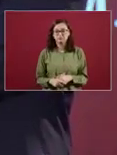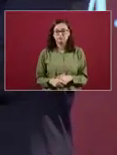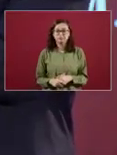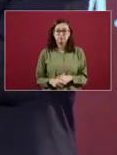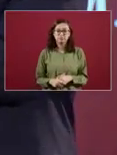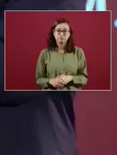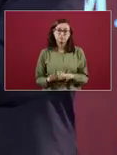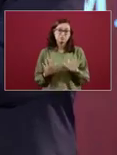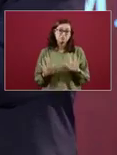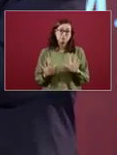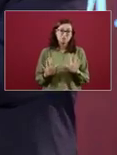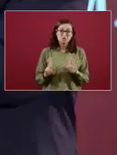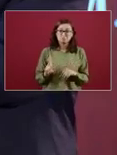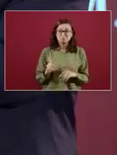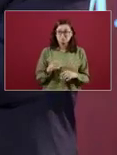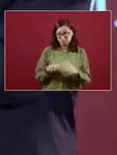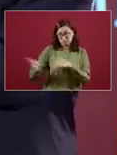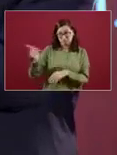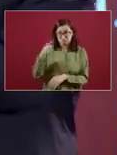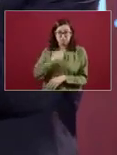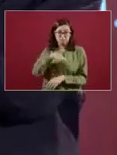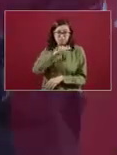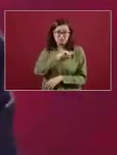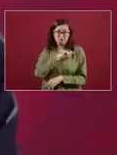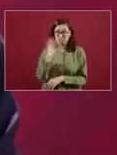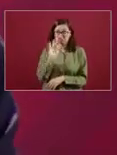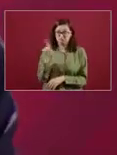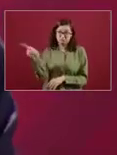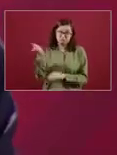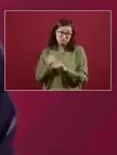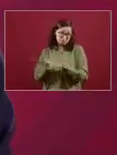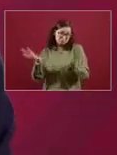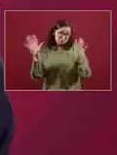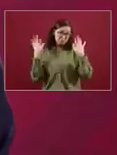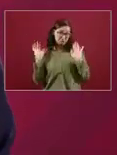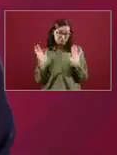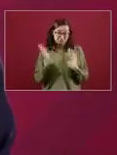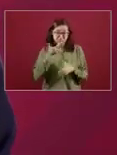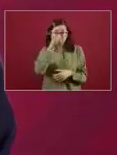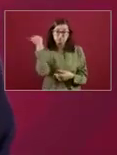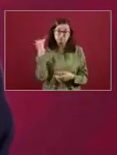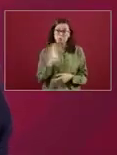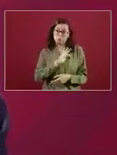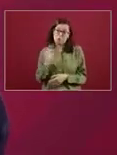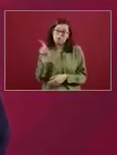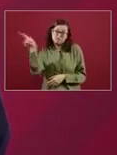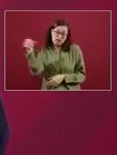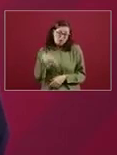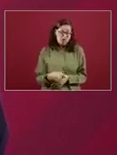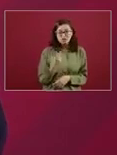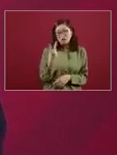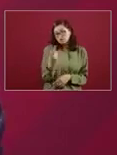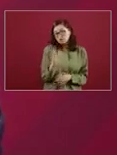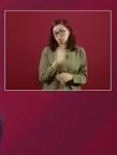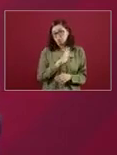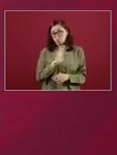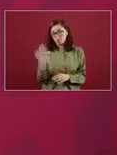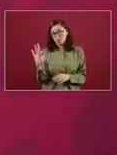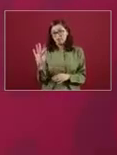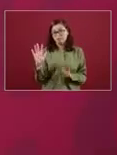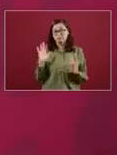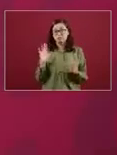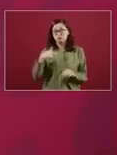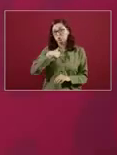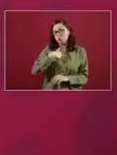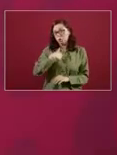Entonces hay las dos posibilidades. Pero sí se equivocaron. O sea, lo digo respetuosamente, no vaya a ser que se